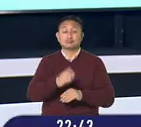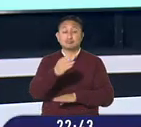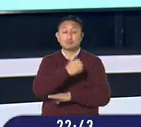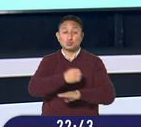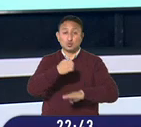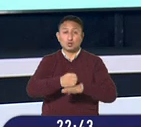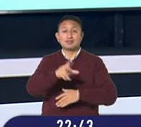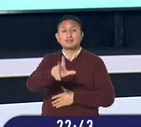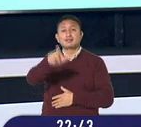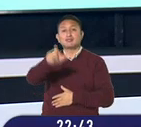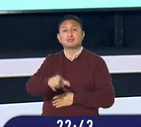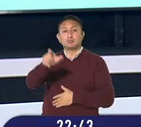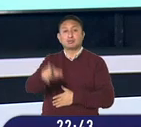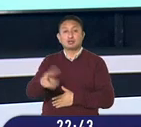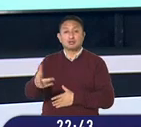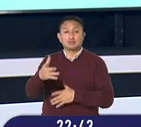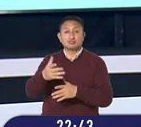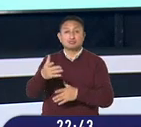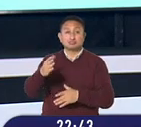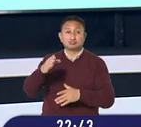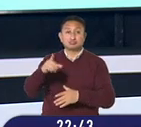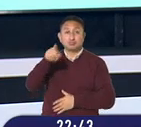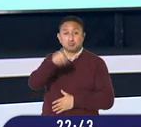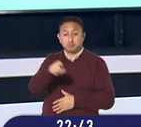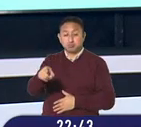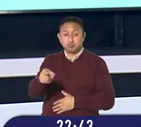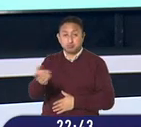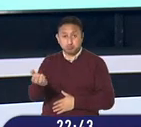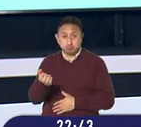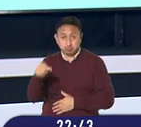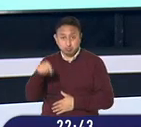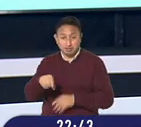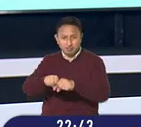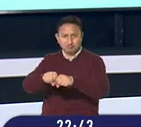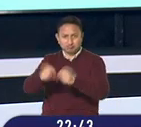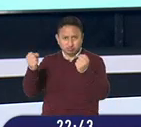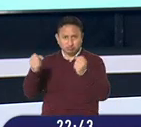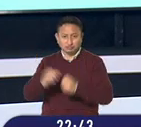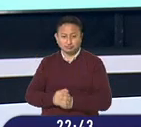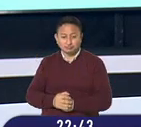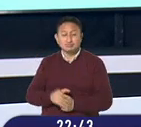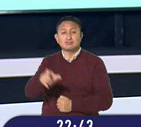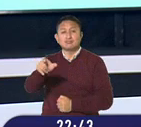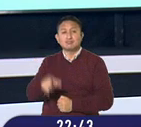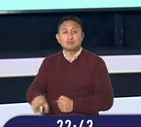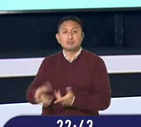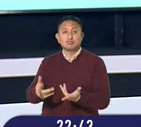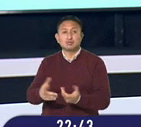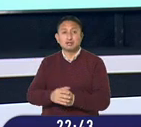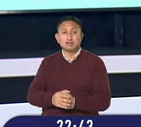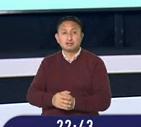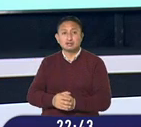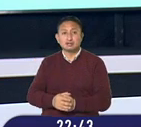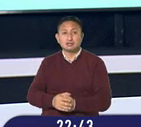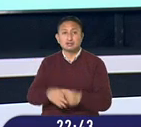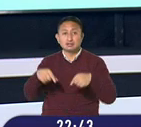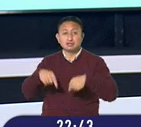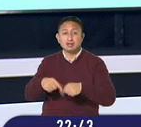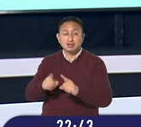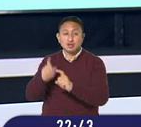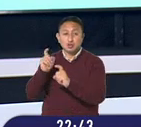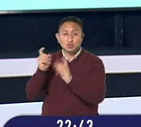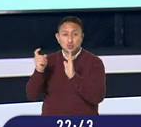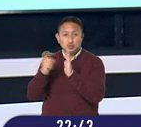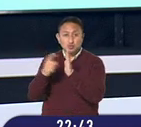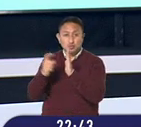tres delincuentes violentaron la seguridad de un cajero automático de un banco. Los sujetos utilizaron una máquina de suelda y se